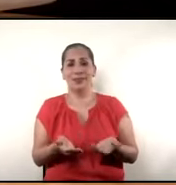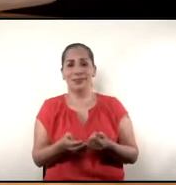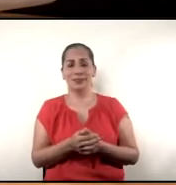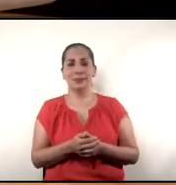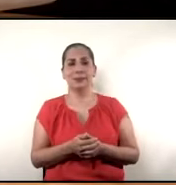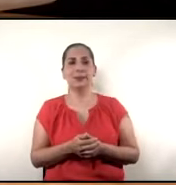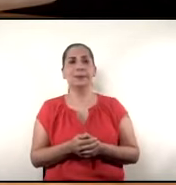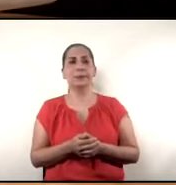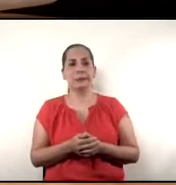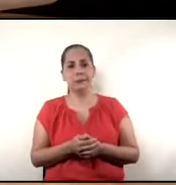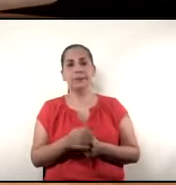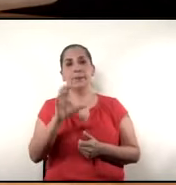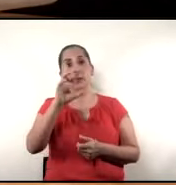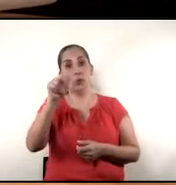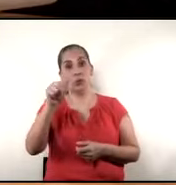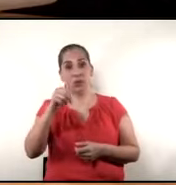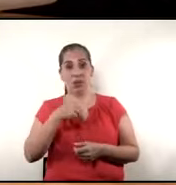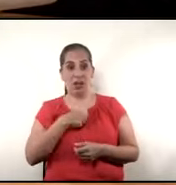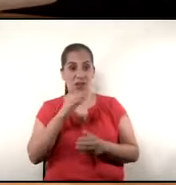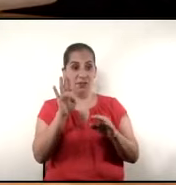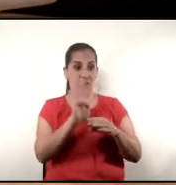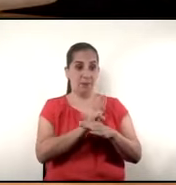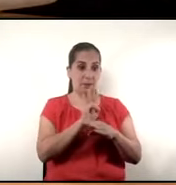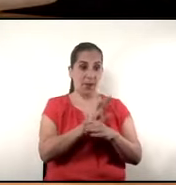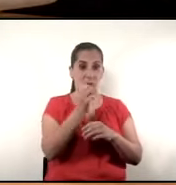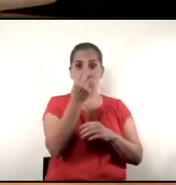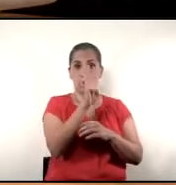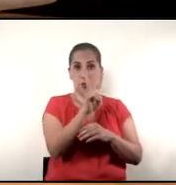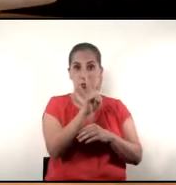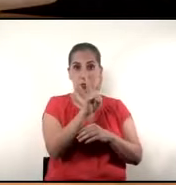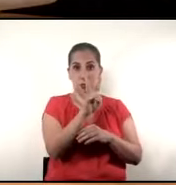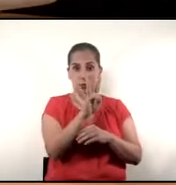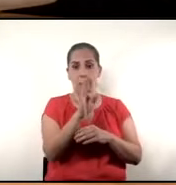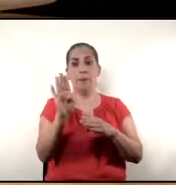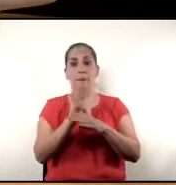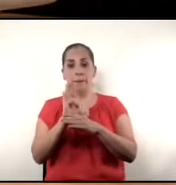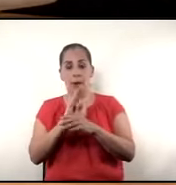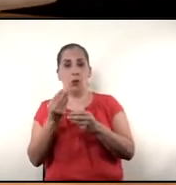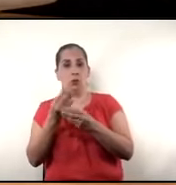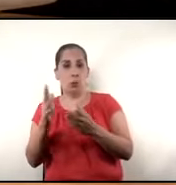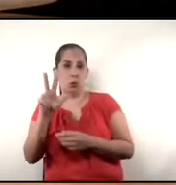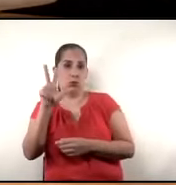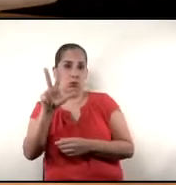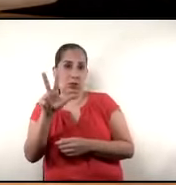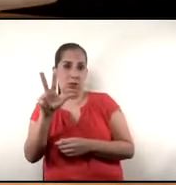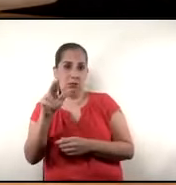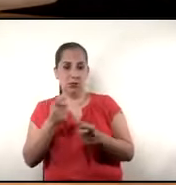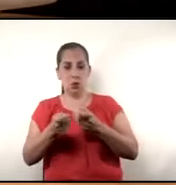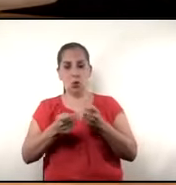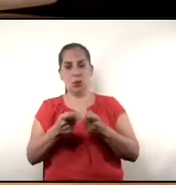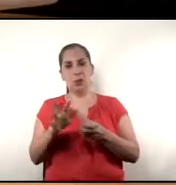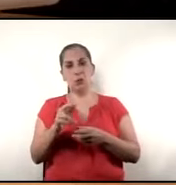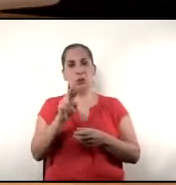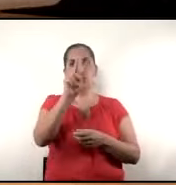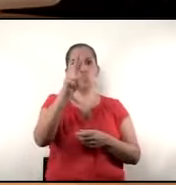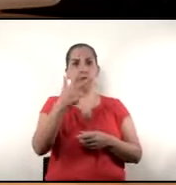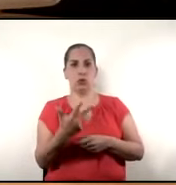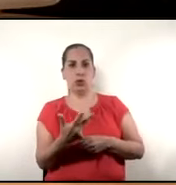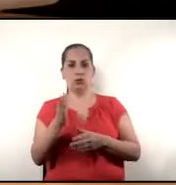Y entonces en Costa Rica tenemos 14 bancos con 3 bancos públicos que controlan alrededor de 2/3 partes del mercado. Y